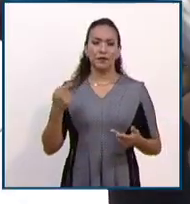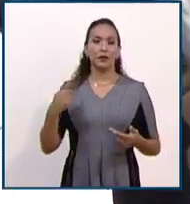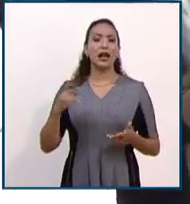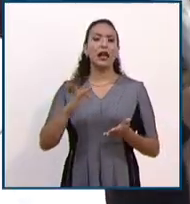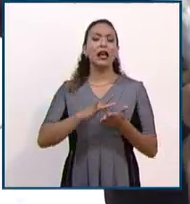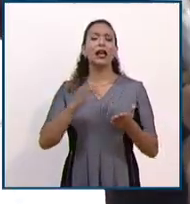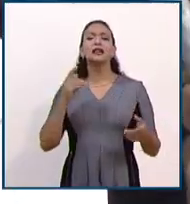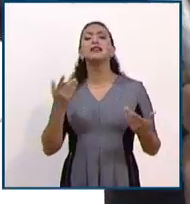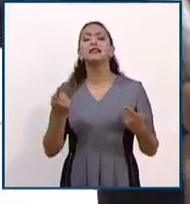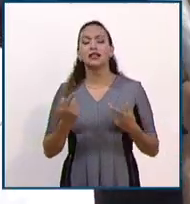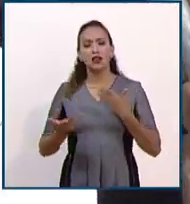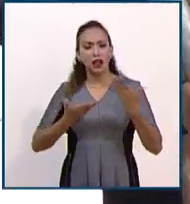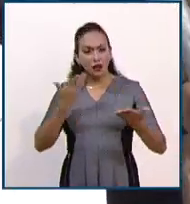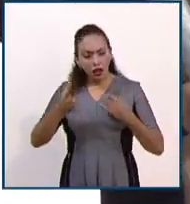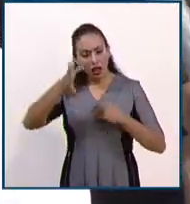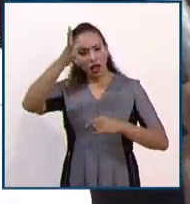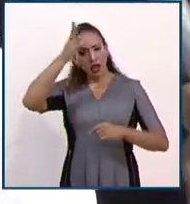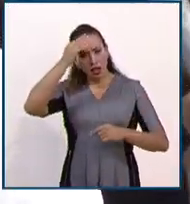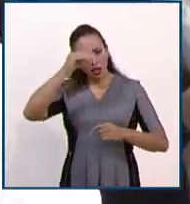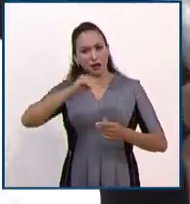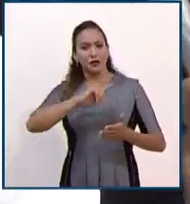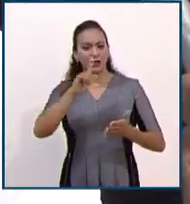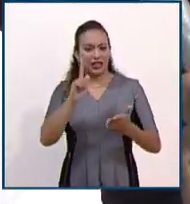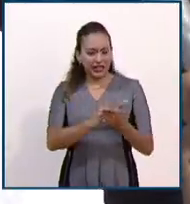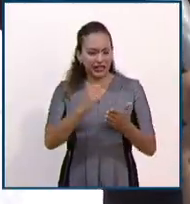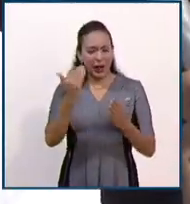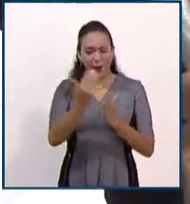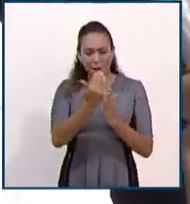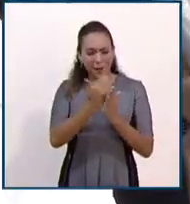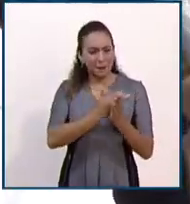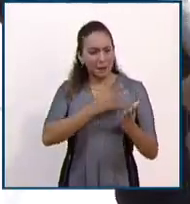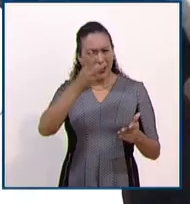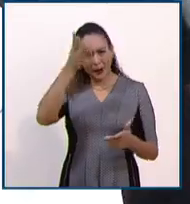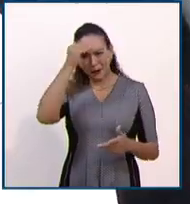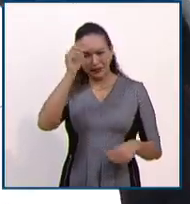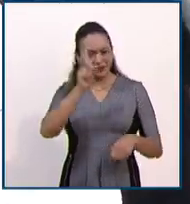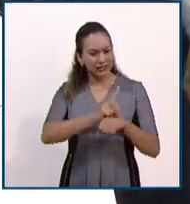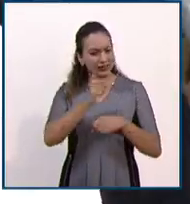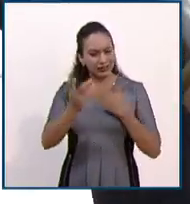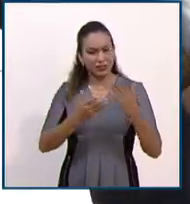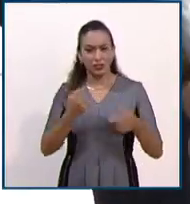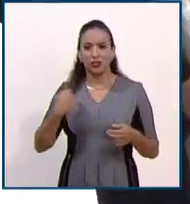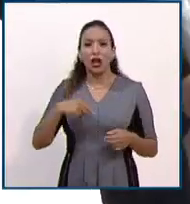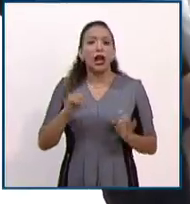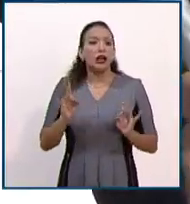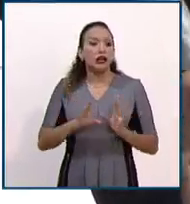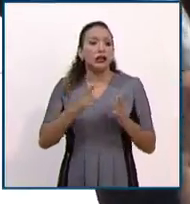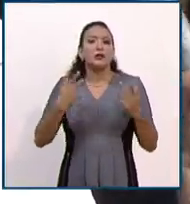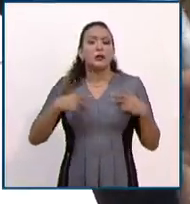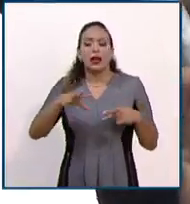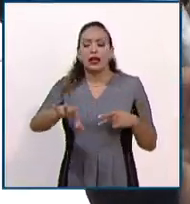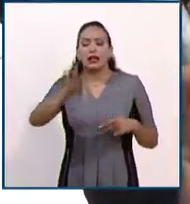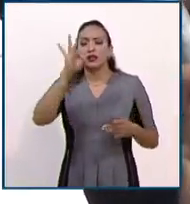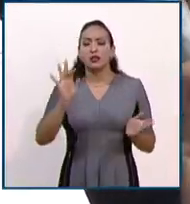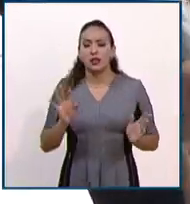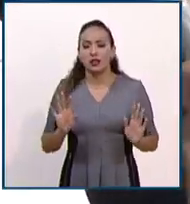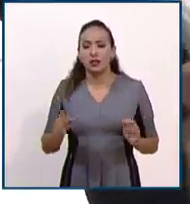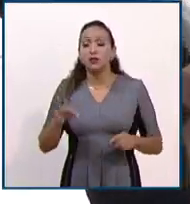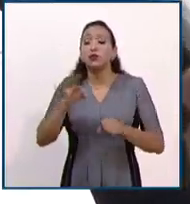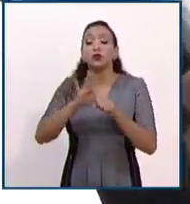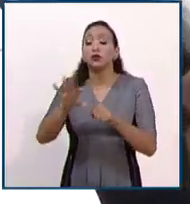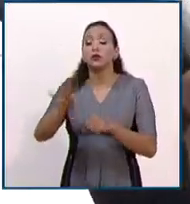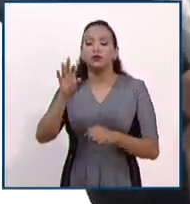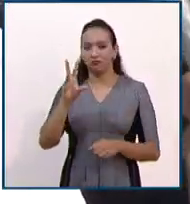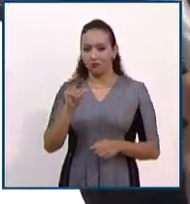la formación, en la capacitación, en la preparación y la actualización constante. No son gentes improvisadas. La autonomía se gana